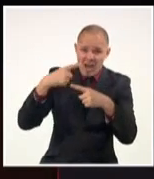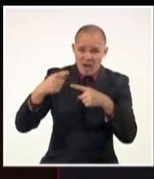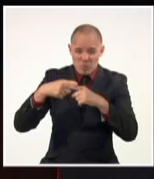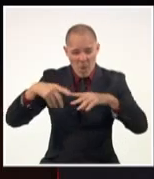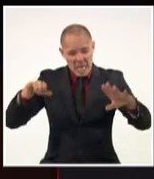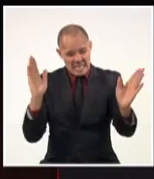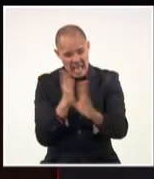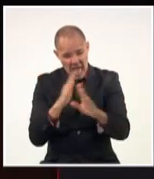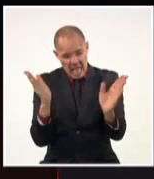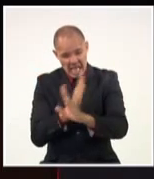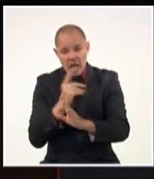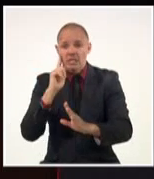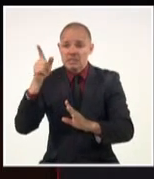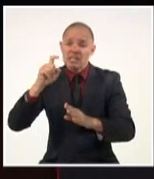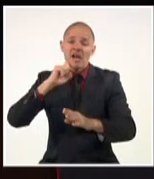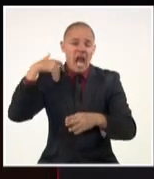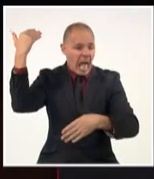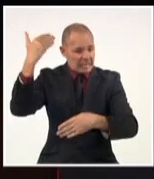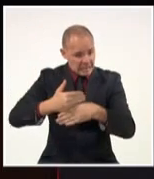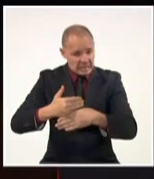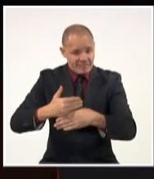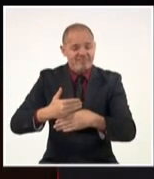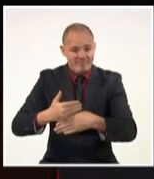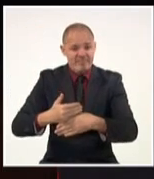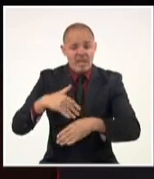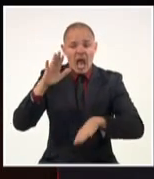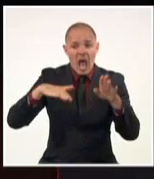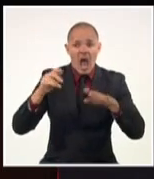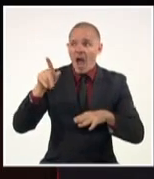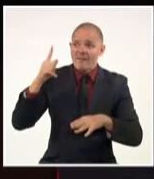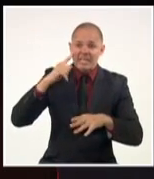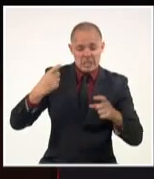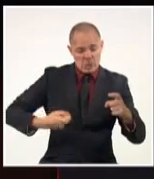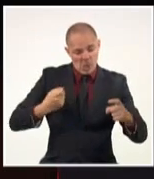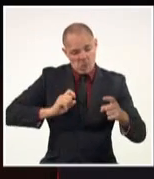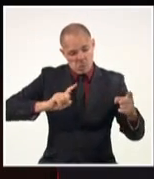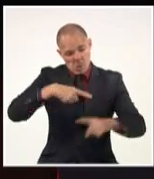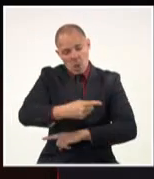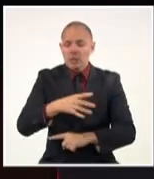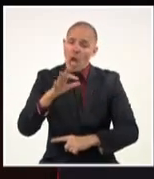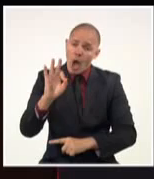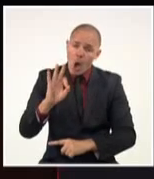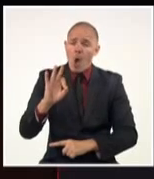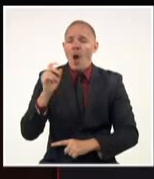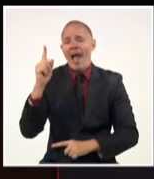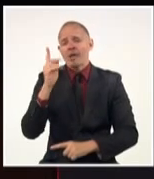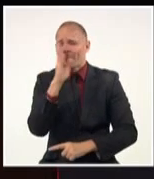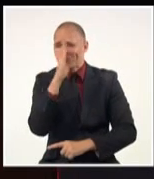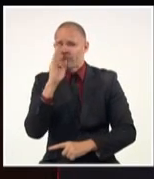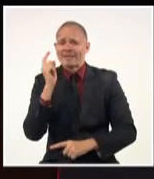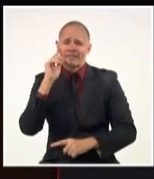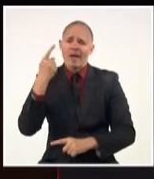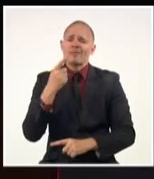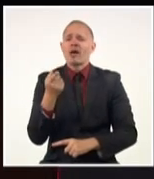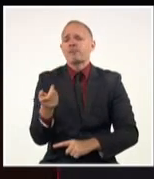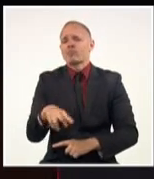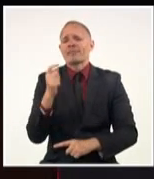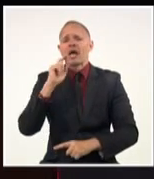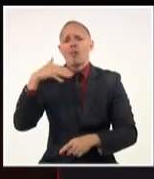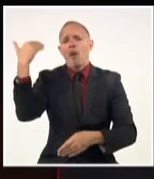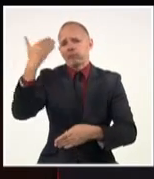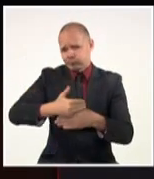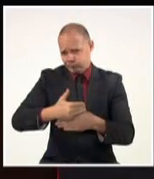guerra económica que antes fue guerra militar también, porque ha desarrollado, sin descuidarla jamás, la capacidad